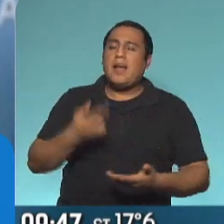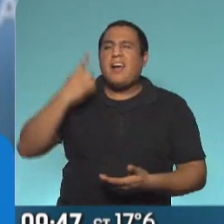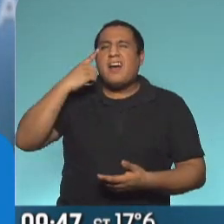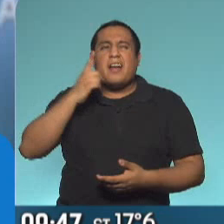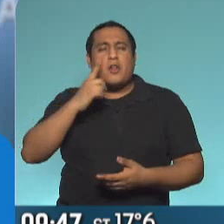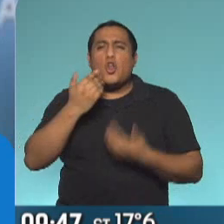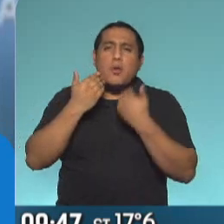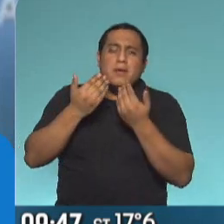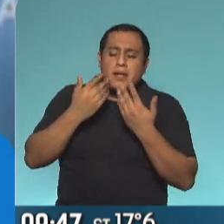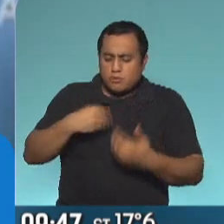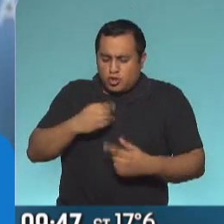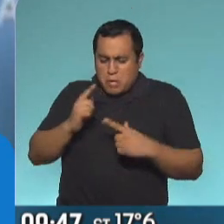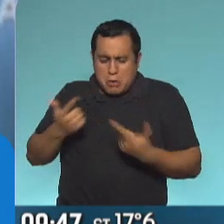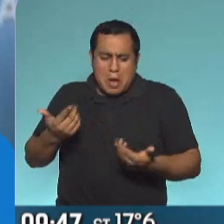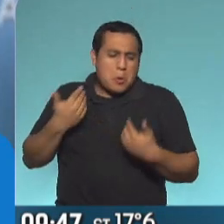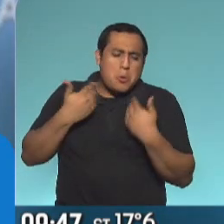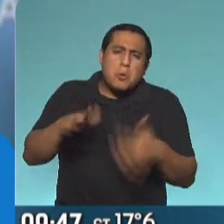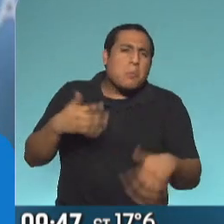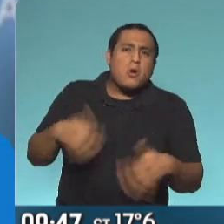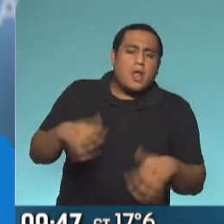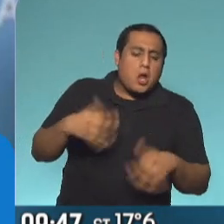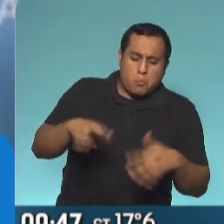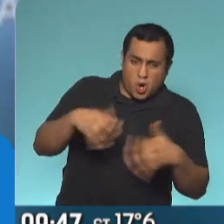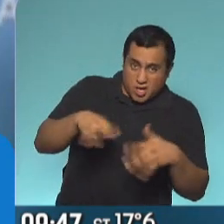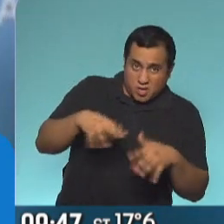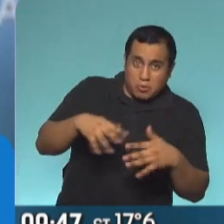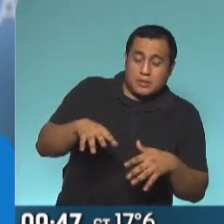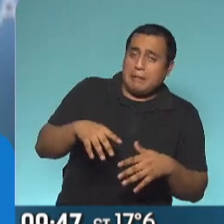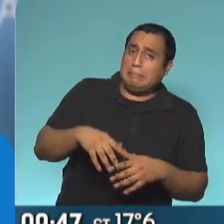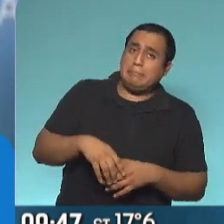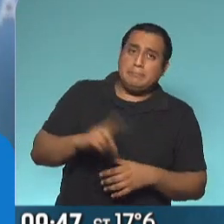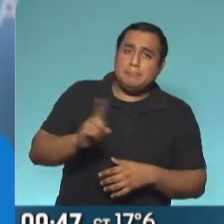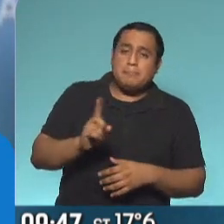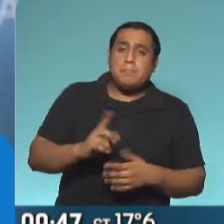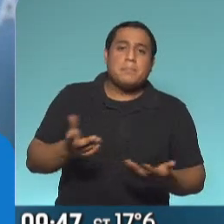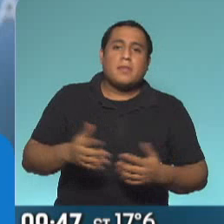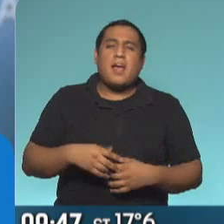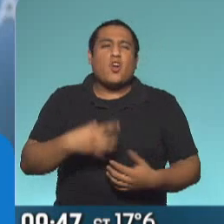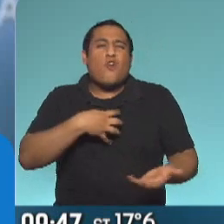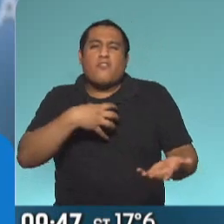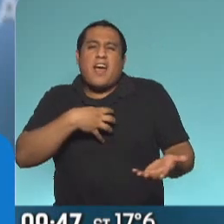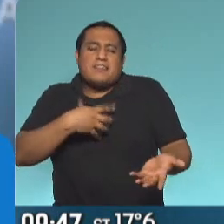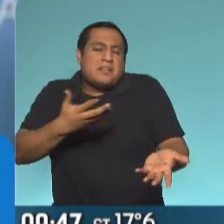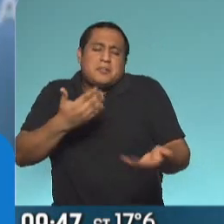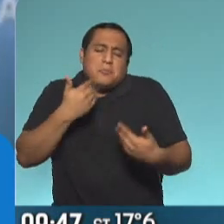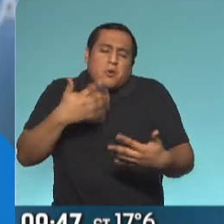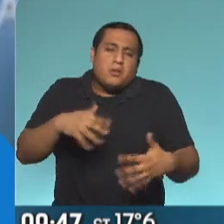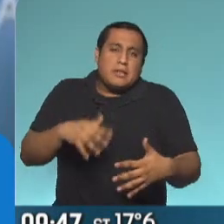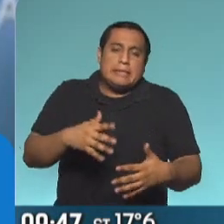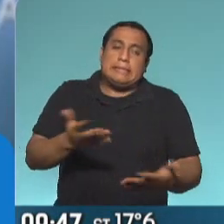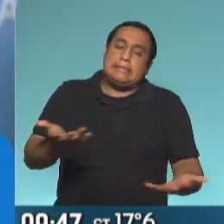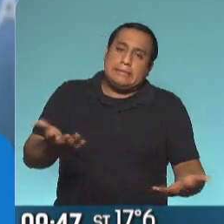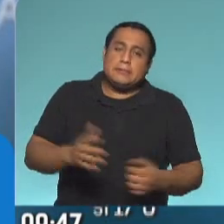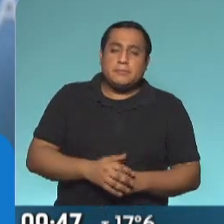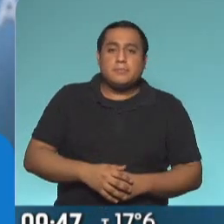no tenemos síntomas no tenemos muy pocos síntomas sino que tampoco lo percibimos porque tenemos esa confianza y esa cercanía así por último